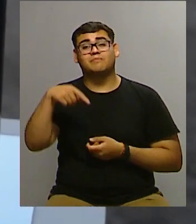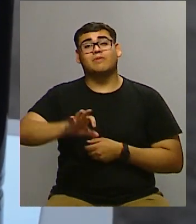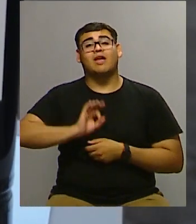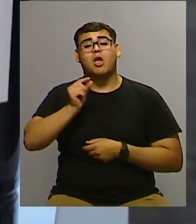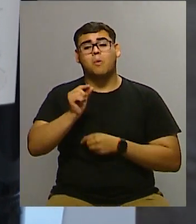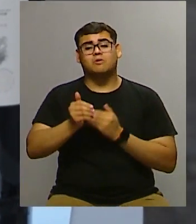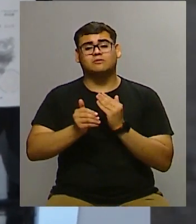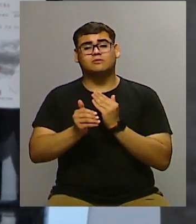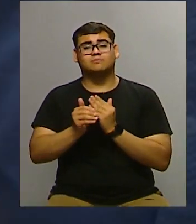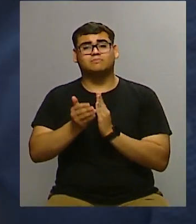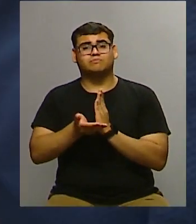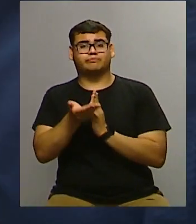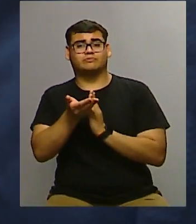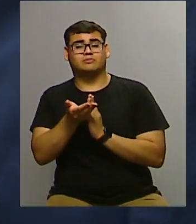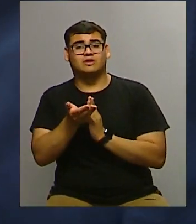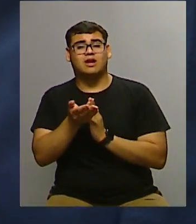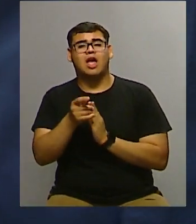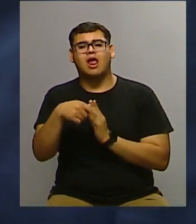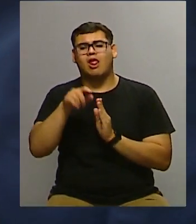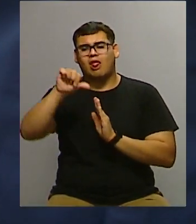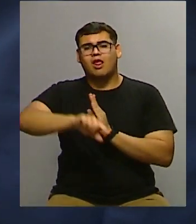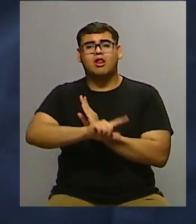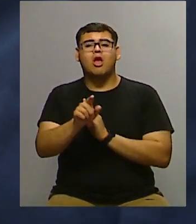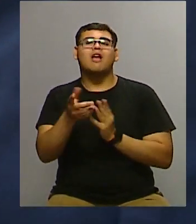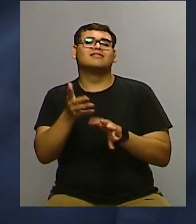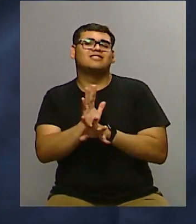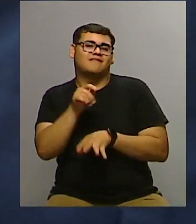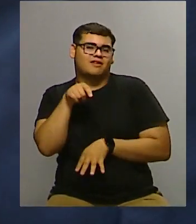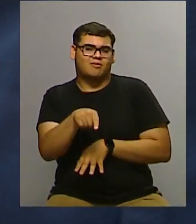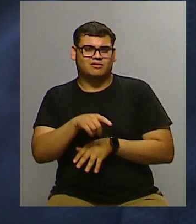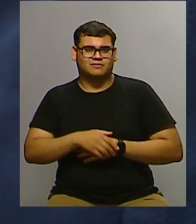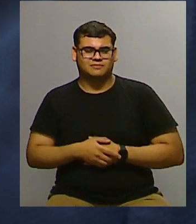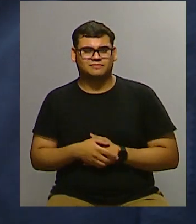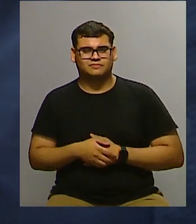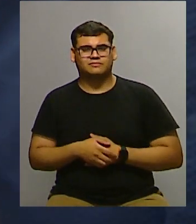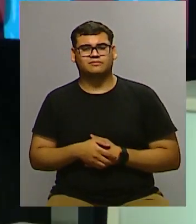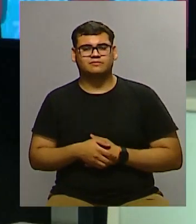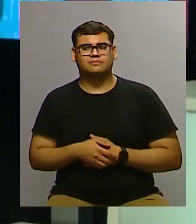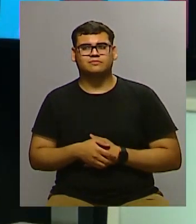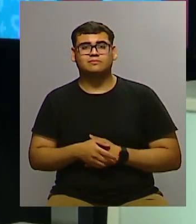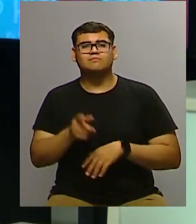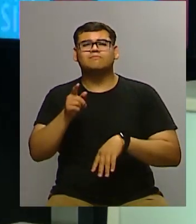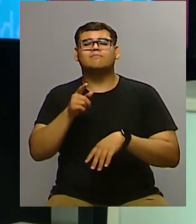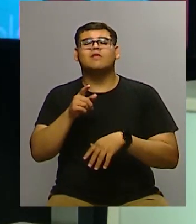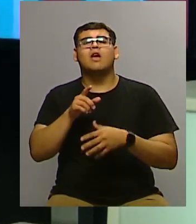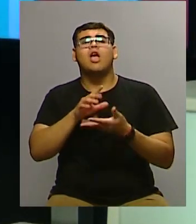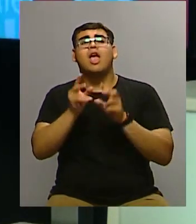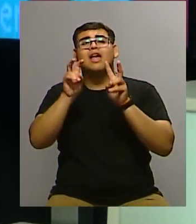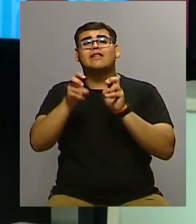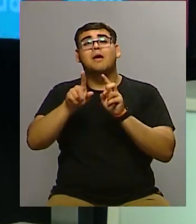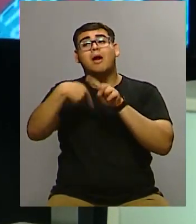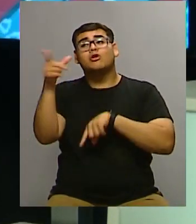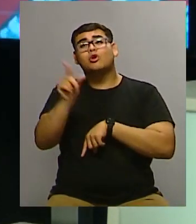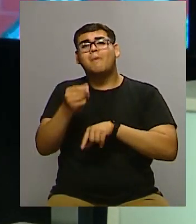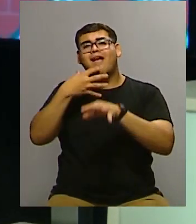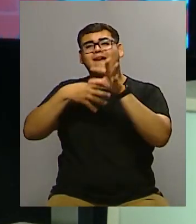un poquito y no hemos caído, ya es un... Tiene que ver con eso, sin Sí, duda. sí, claro. Martín, ¿cómo estamos con el tema de las exportaciones? Porque también, bueno,